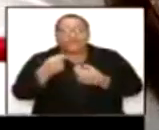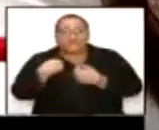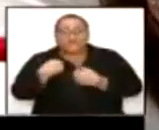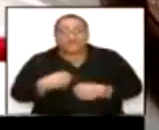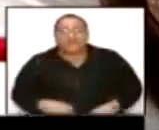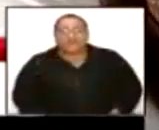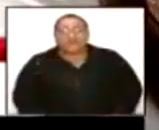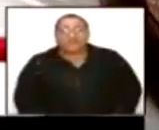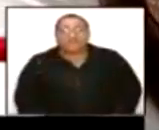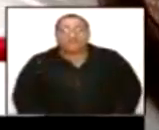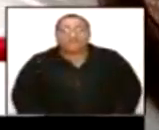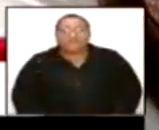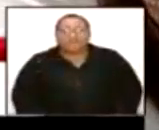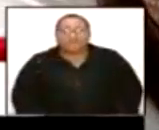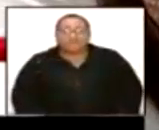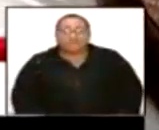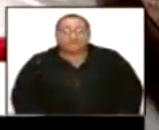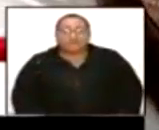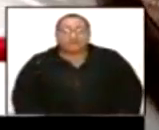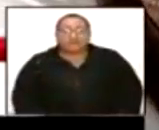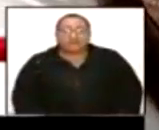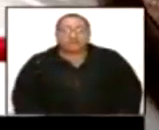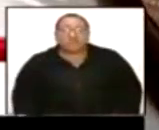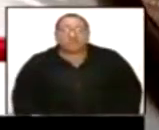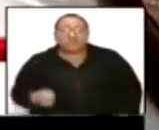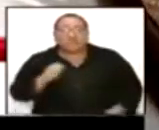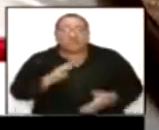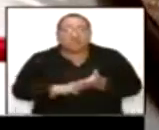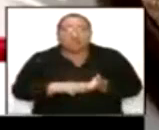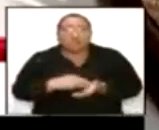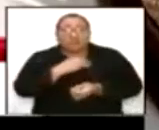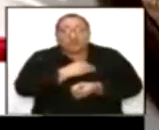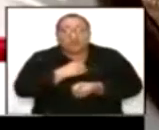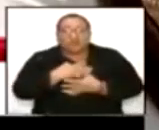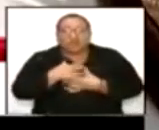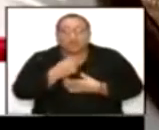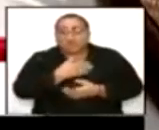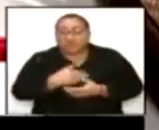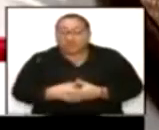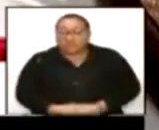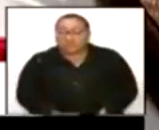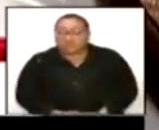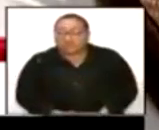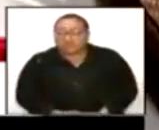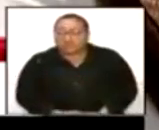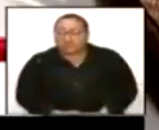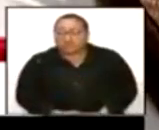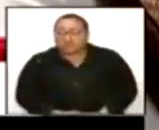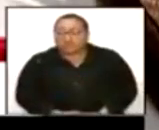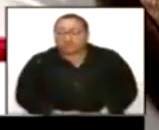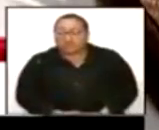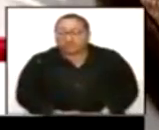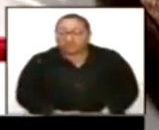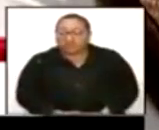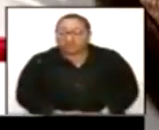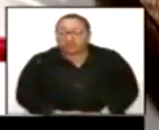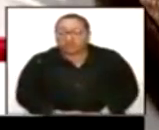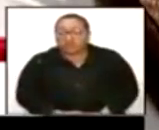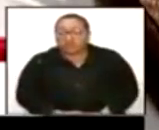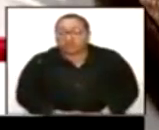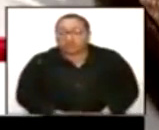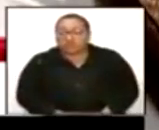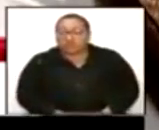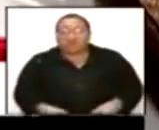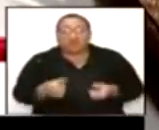encargada, la directora ejecutiva de Salud Sexual y Reproductiva del MINSA, presidente. Lo cierto es que acá nosotros tenemos que cuidar, la